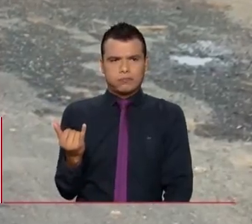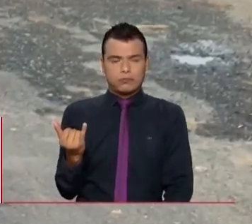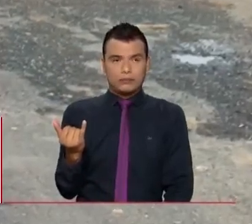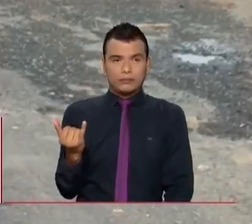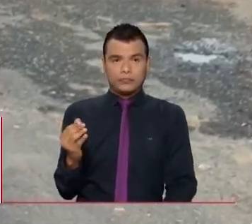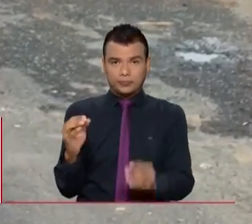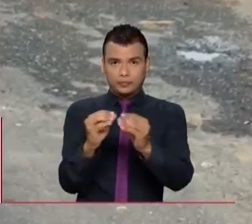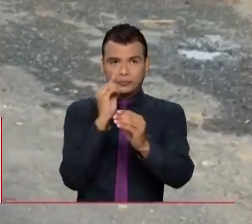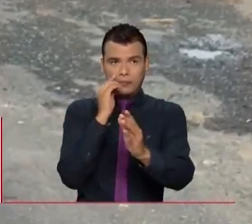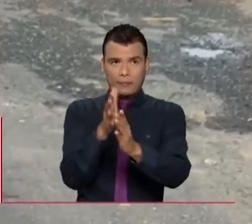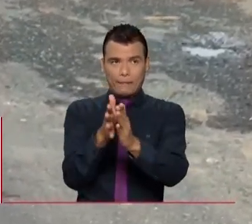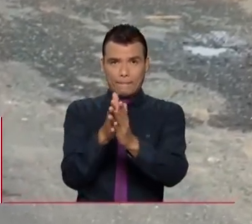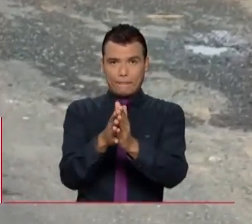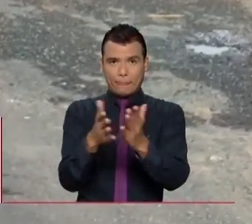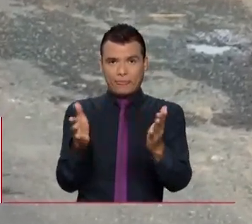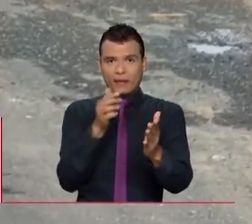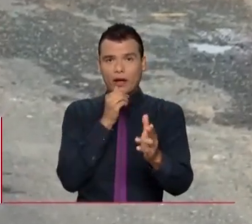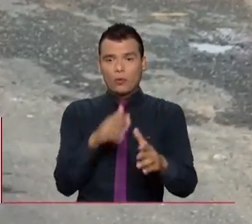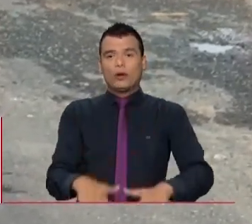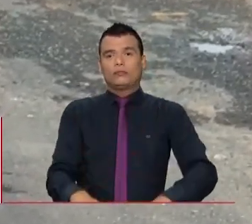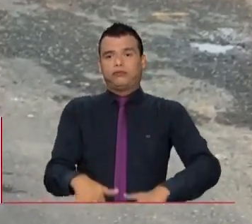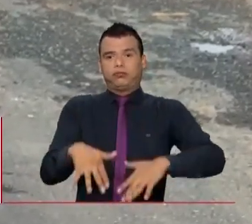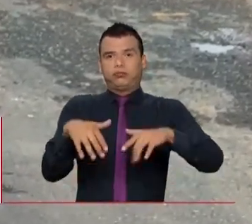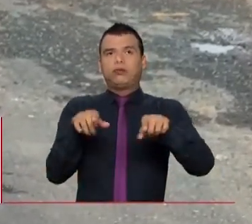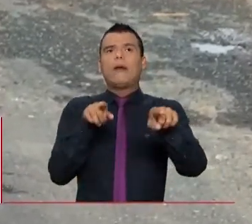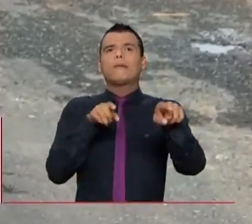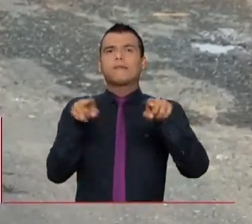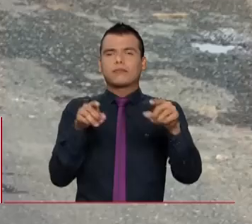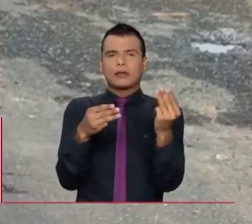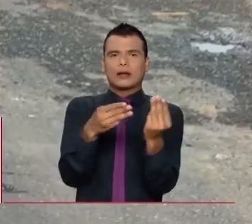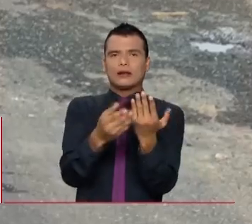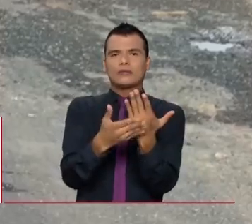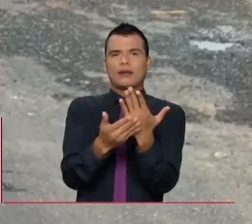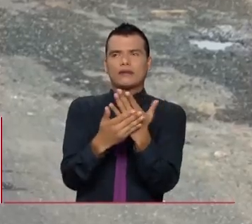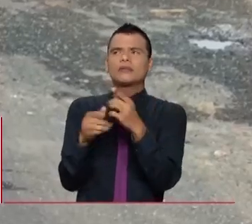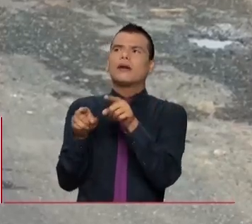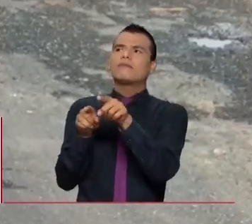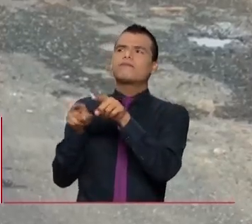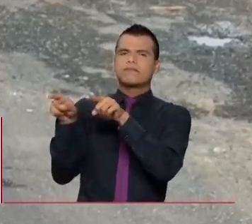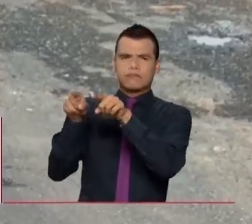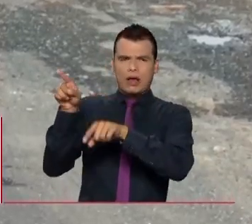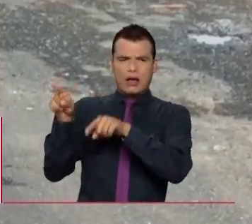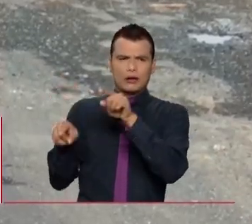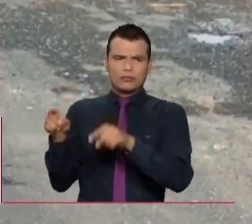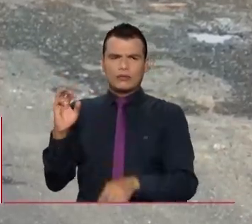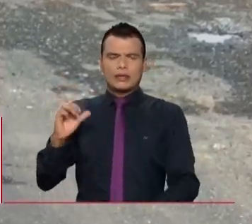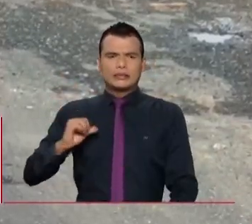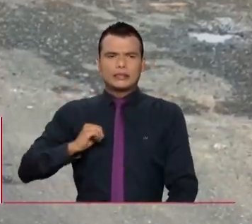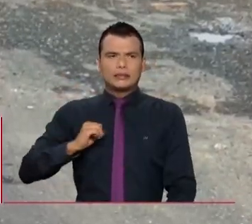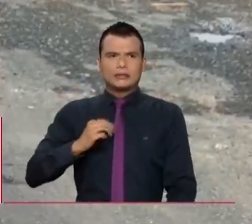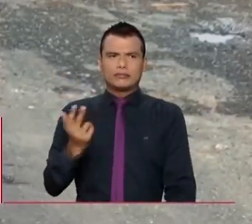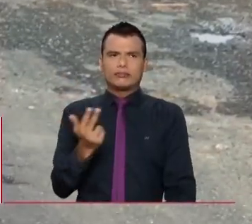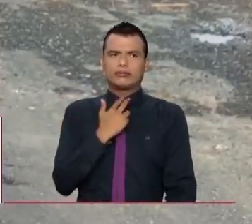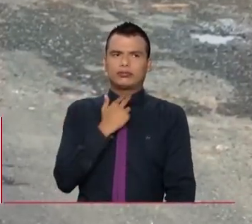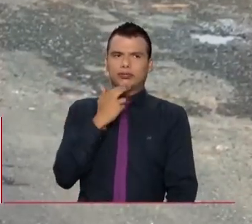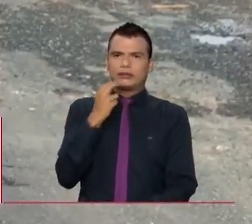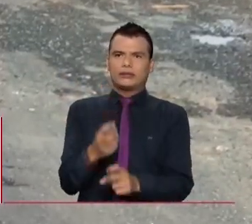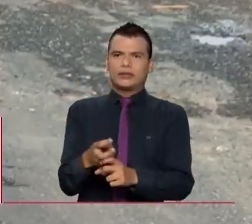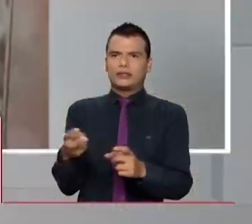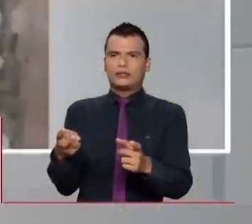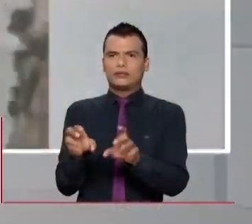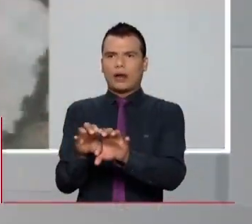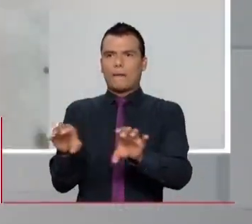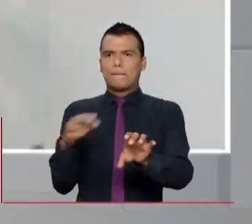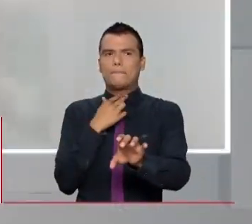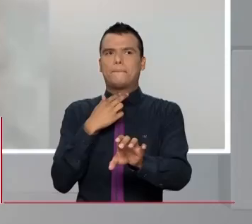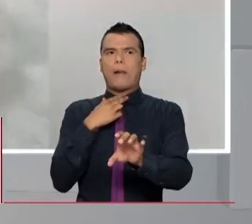Y mire, debido a las altas inundaciones en Cali, reportó que algunos sectores de la ciudad presentan taponamiento en sus sumideros.